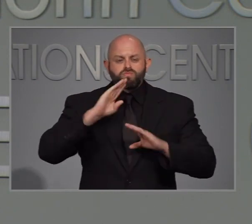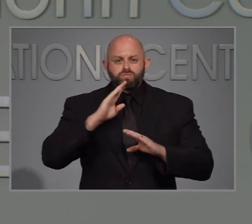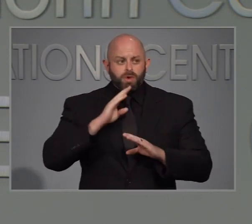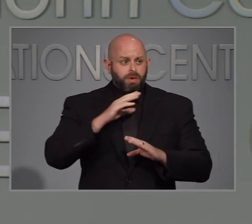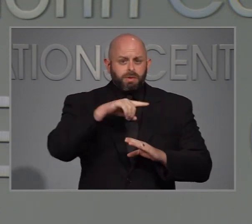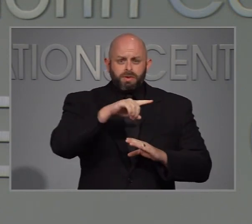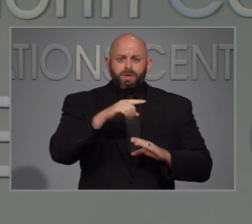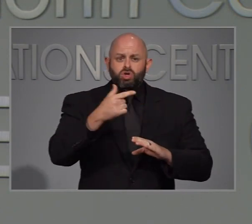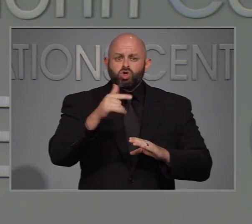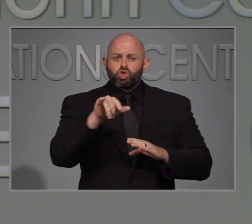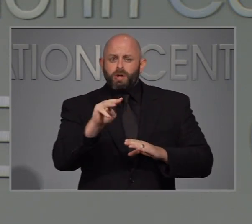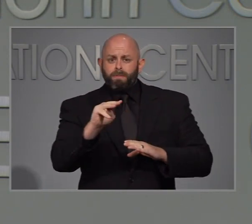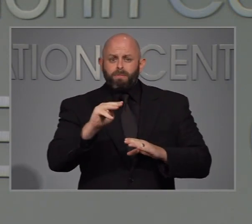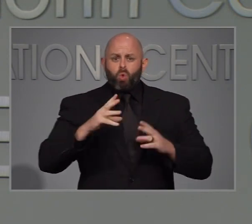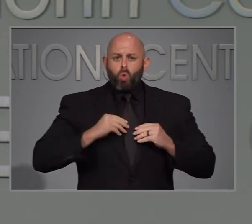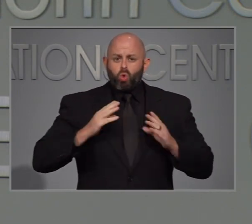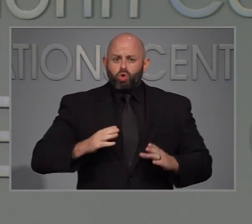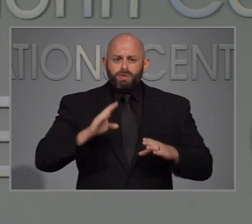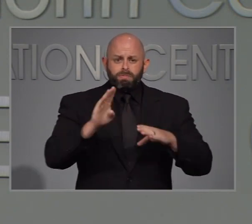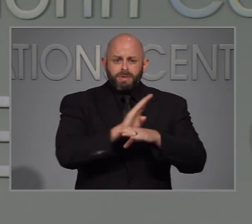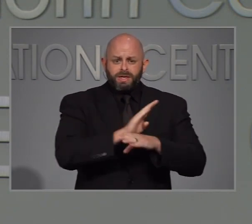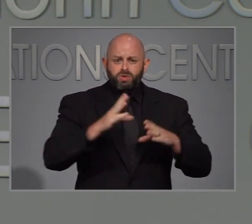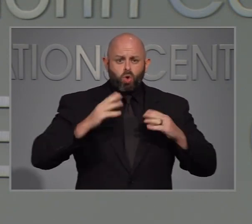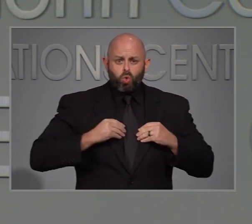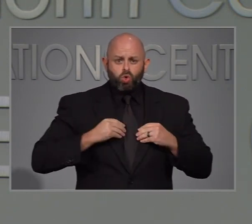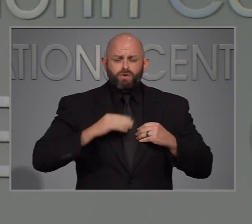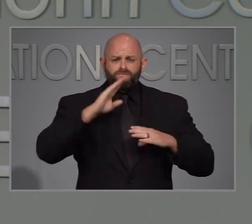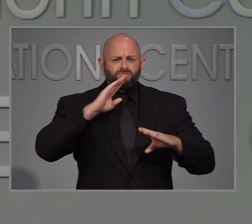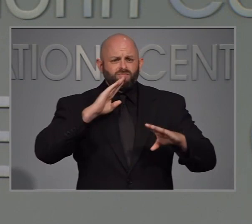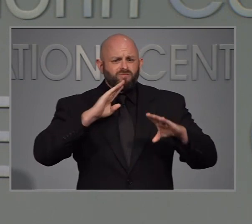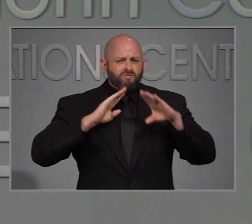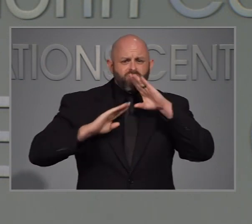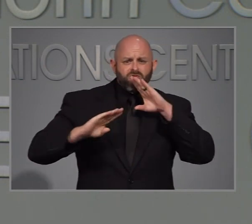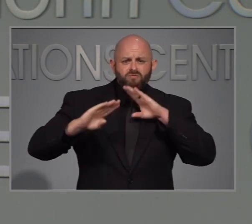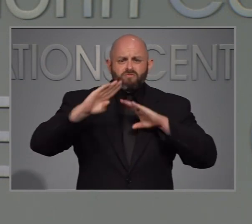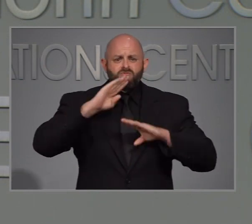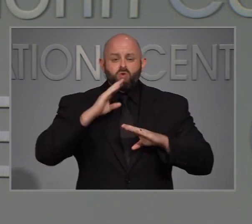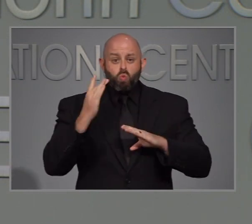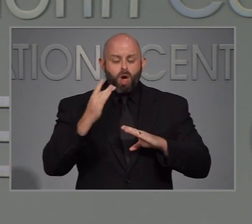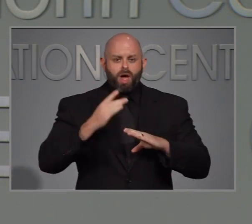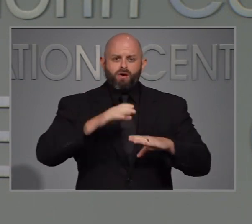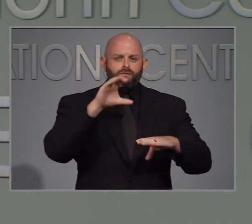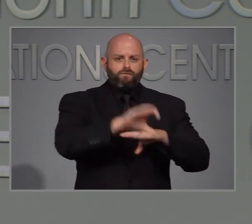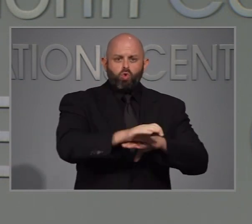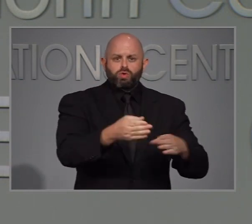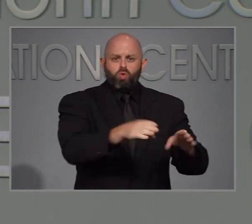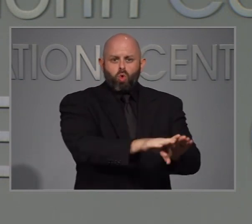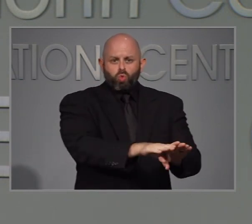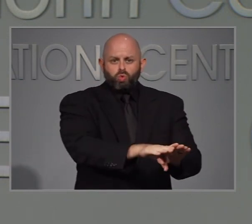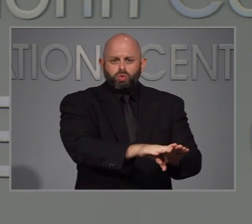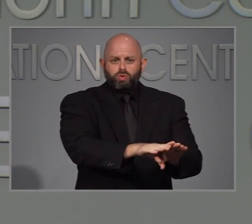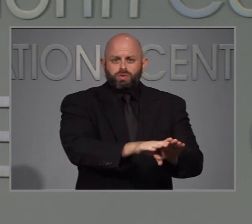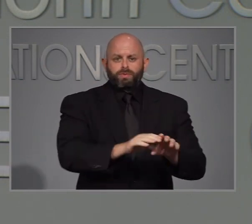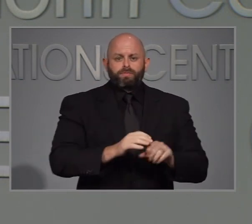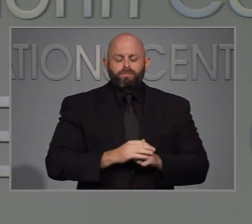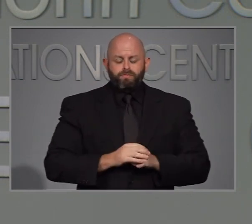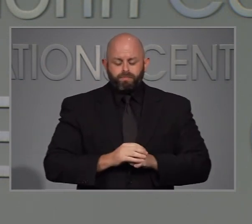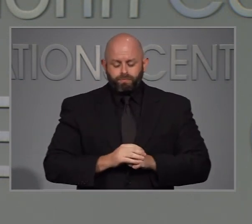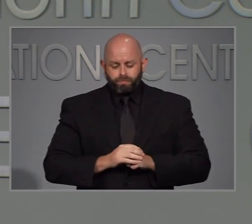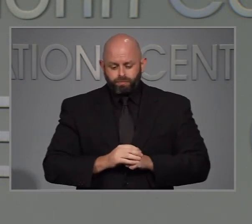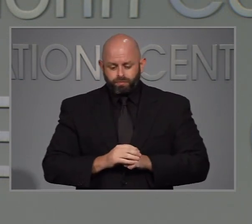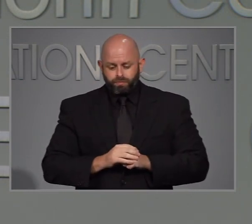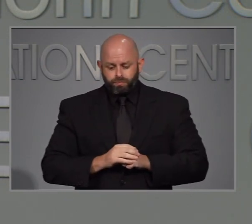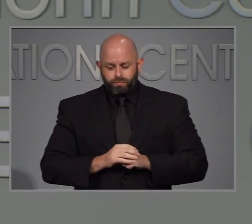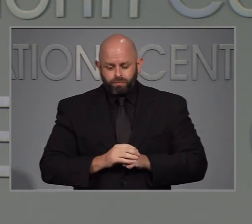frustrados, los dueños de gimnasios y bares que no pueden abrir, incluso con distanciamiento social, de manera segura? Respuesta.